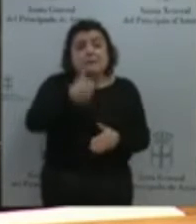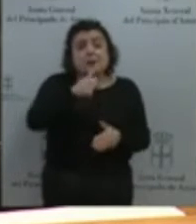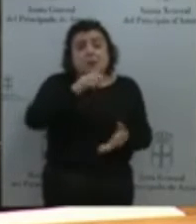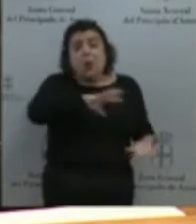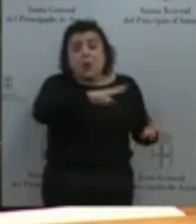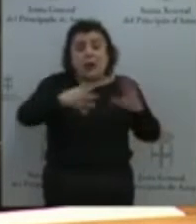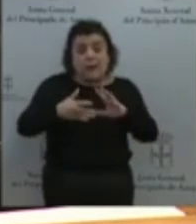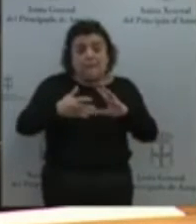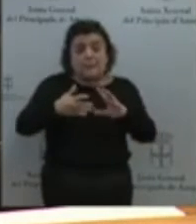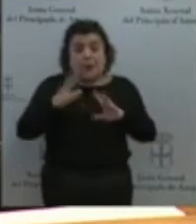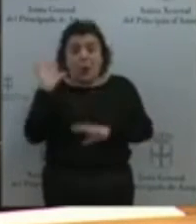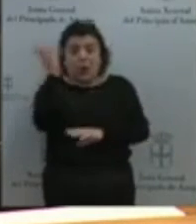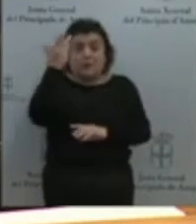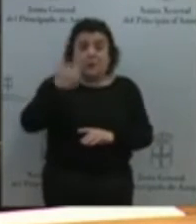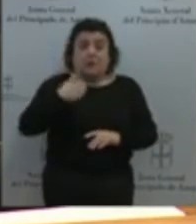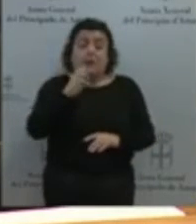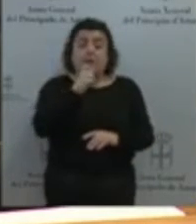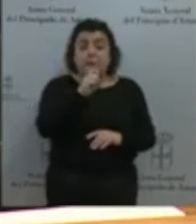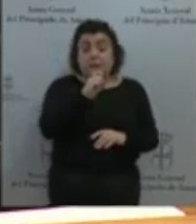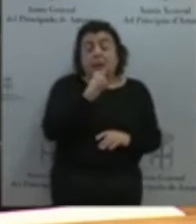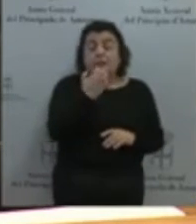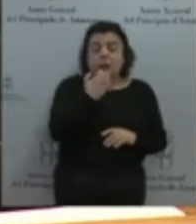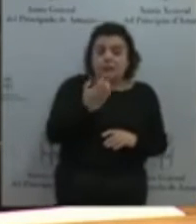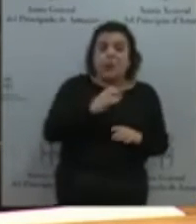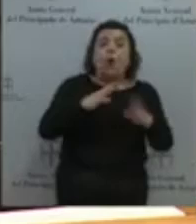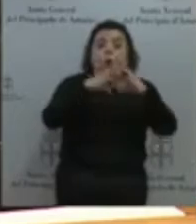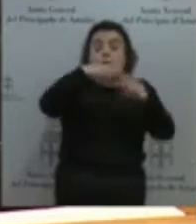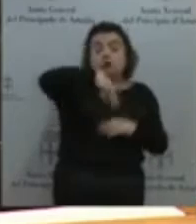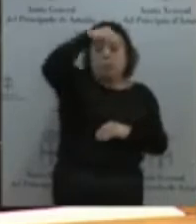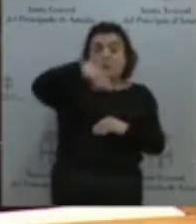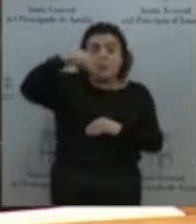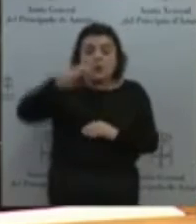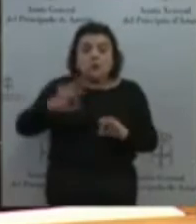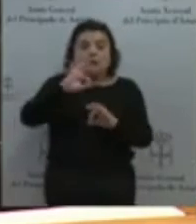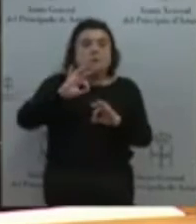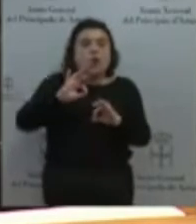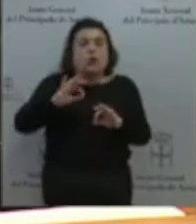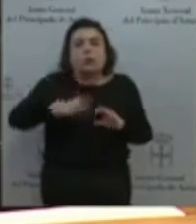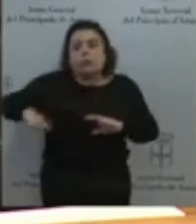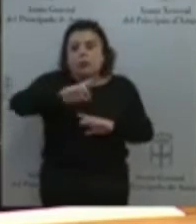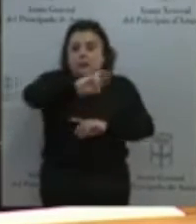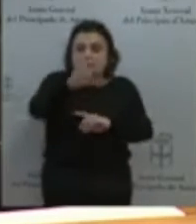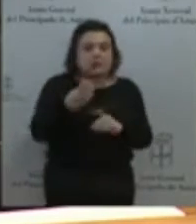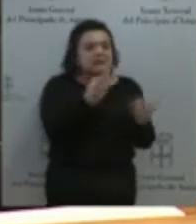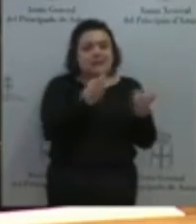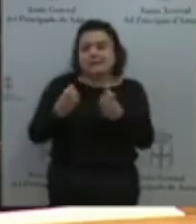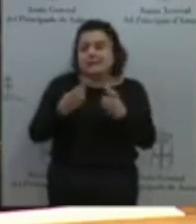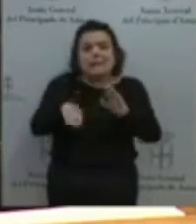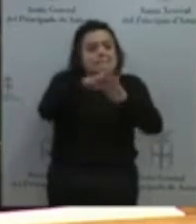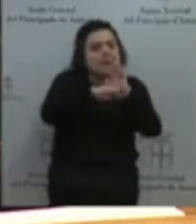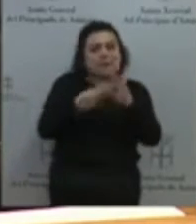acuáticos, y uno de los sectores donde ya es necesario actuar con la incorporación de medidas que fomenten la mengua de las emisiones de gases de efecto